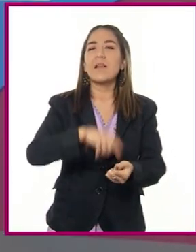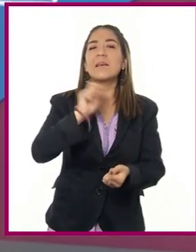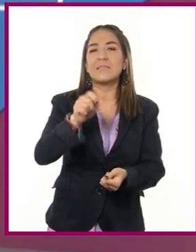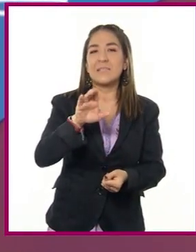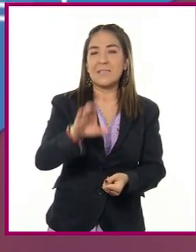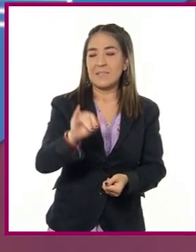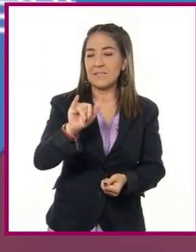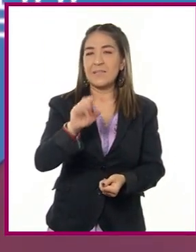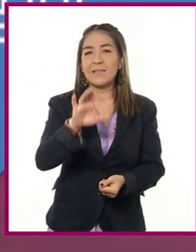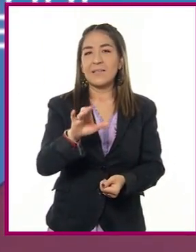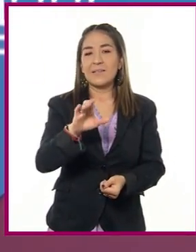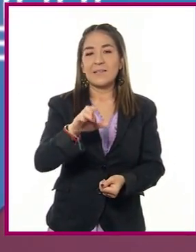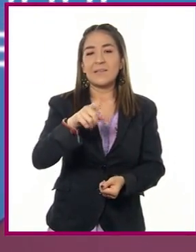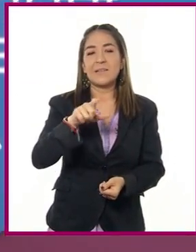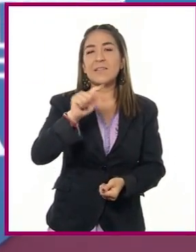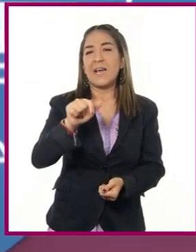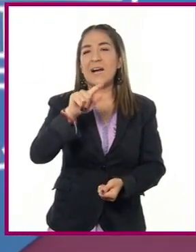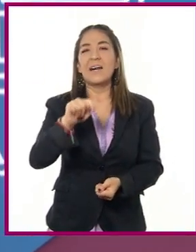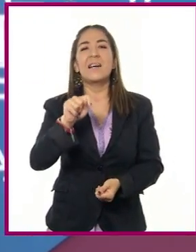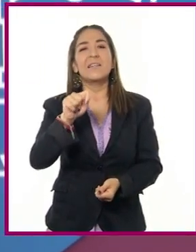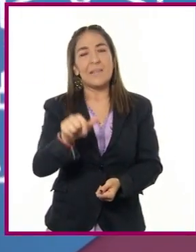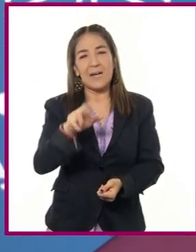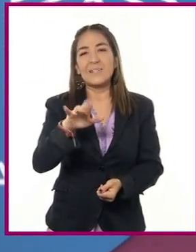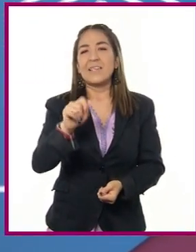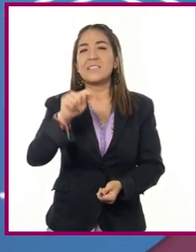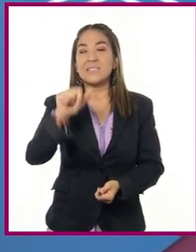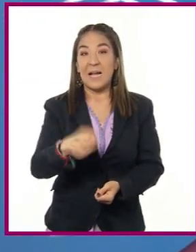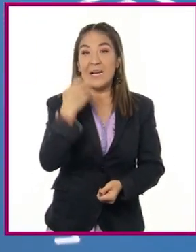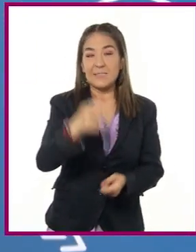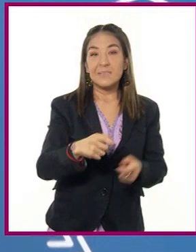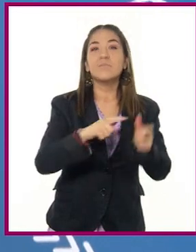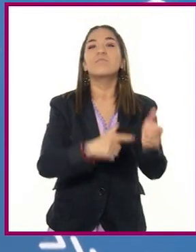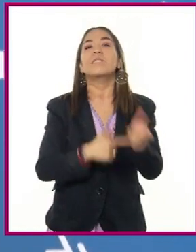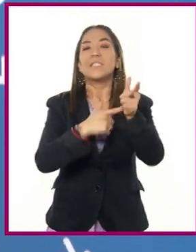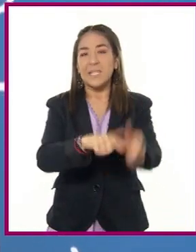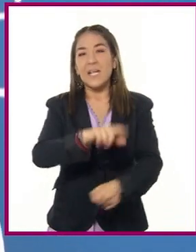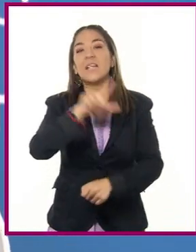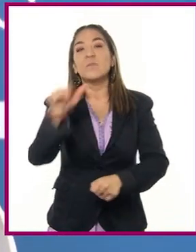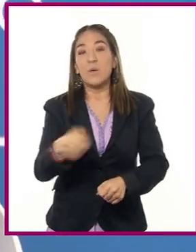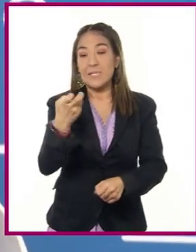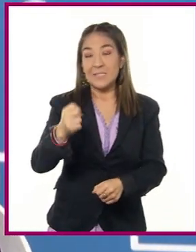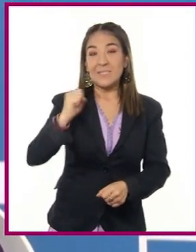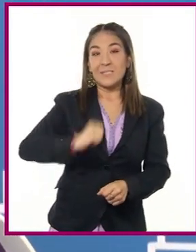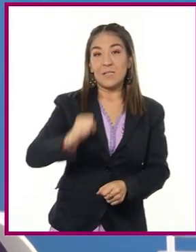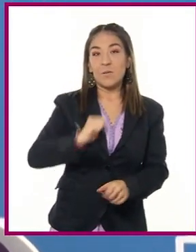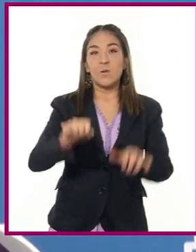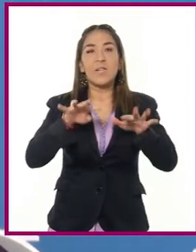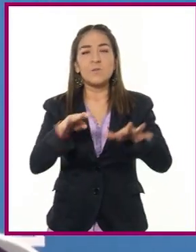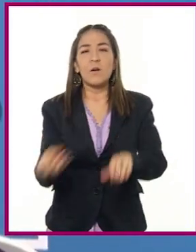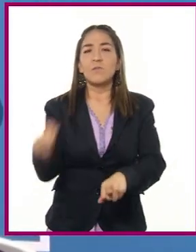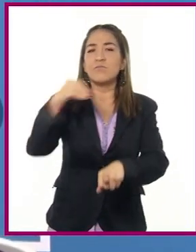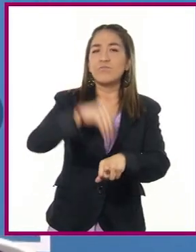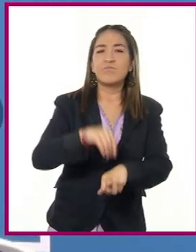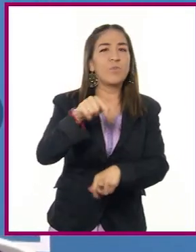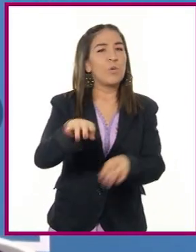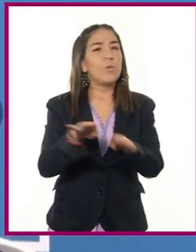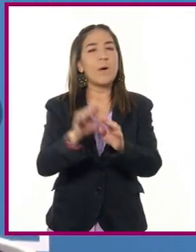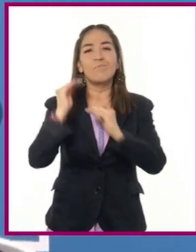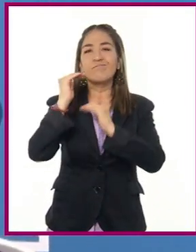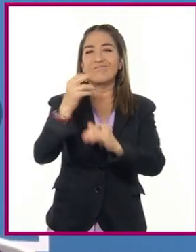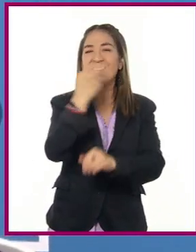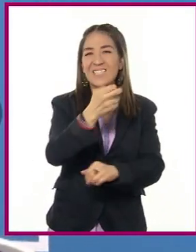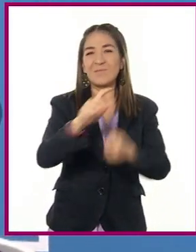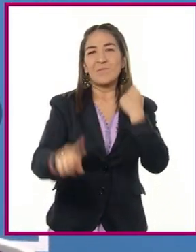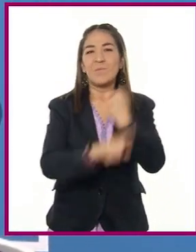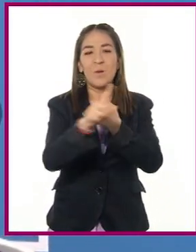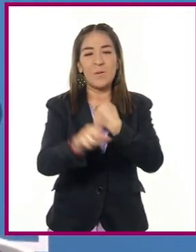o bienestarista, que se perfila a finales del siglo XIX y se impone de manera general tras la crisis